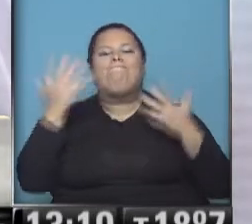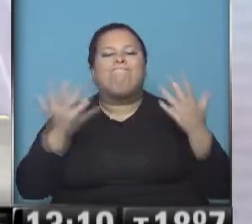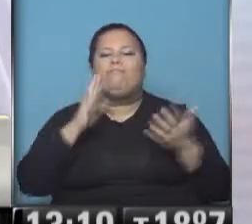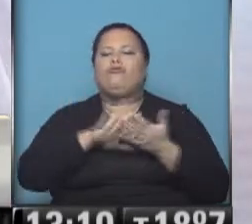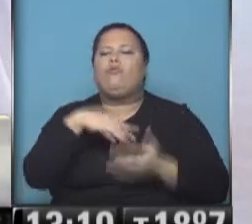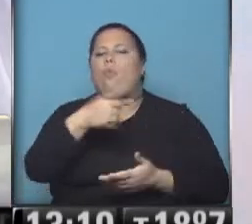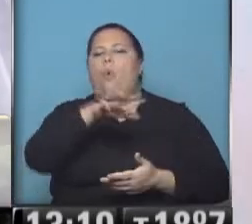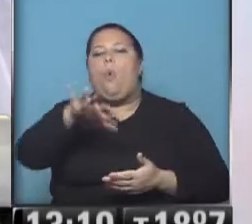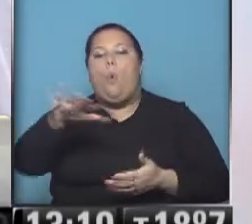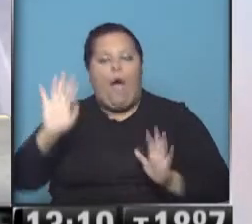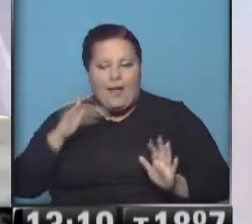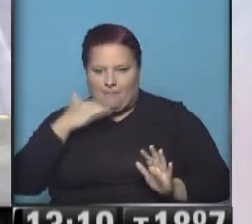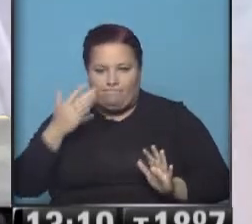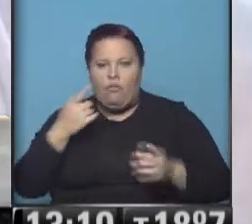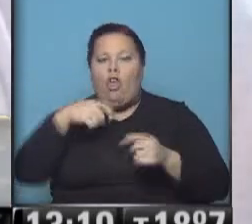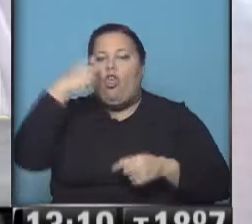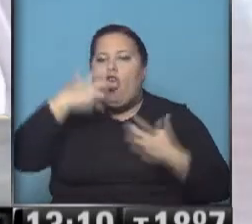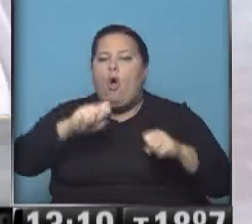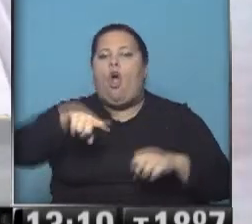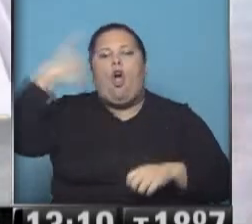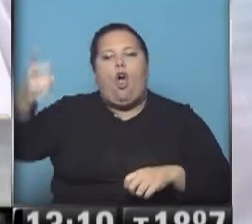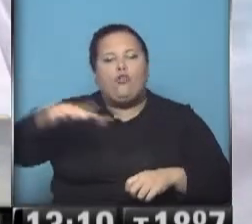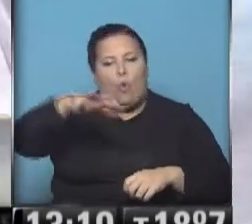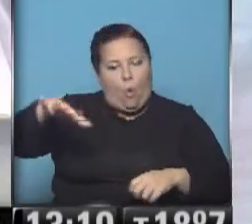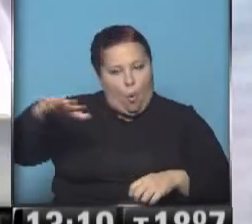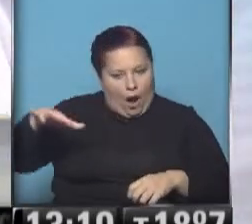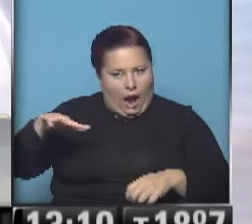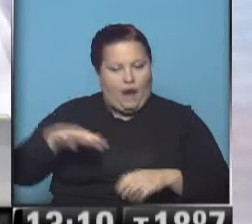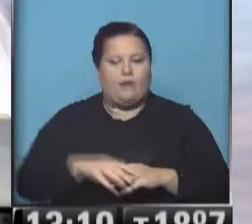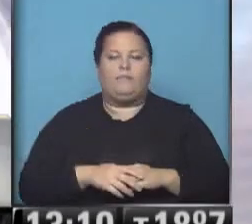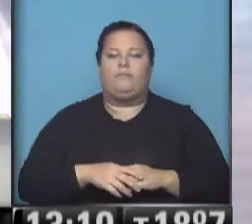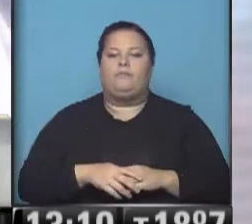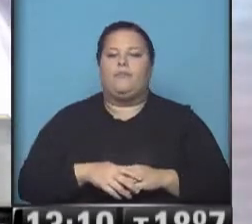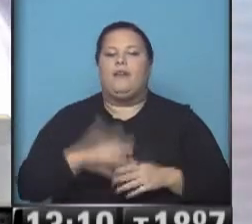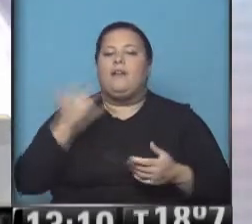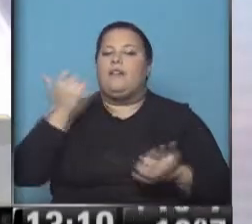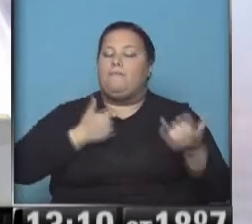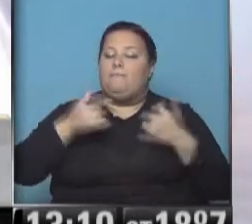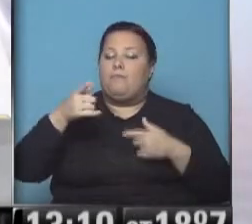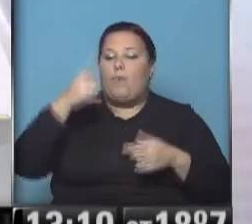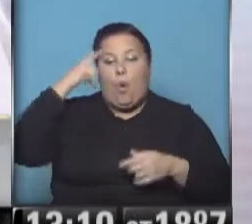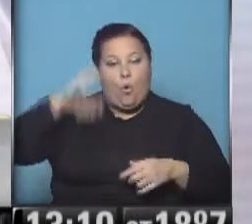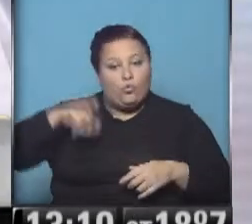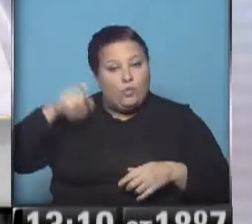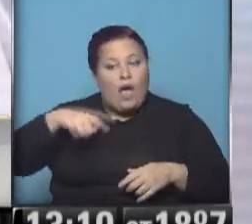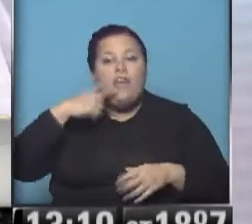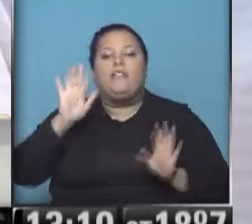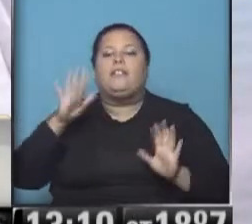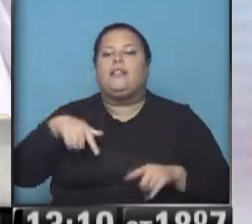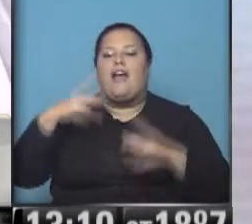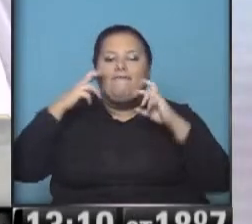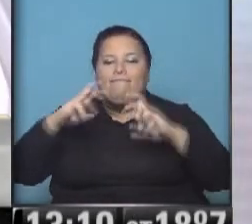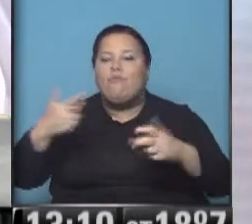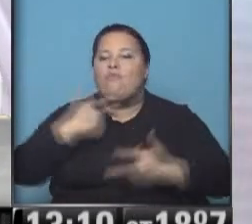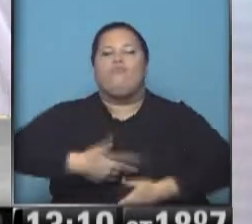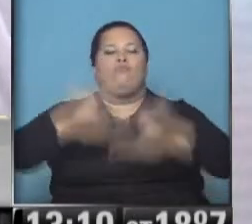los otros lugares el resto de la droga apareció en otros lugares y lo que me informaron en el juzgado de bonadío es que la investigación está en curso por eso no se